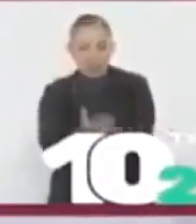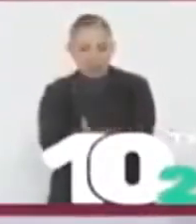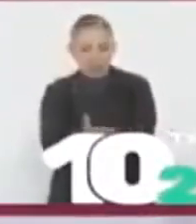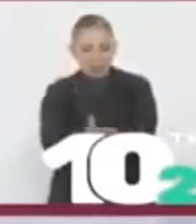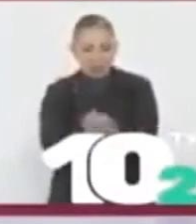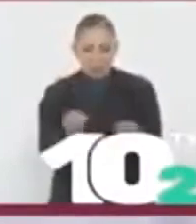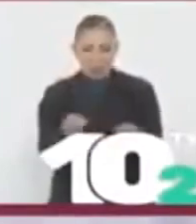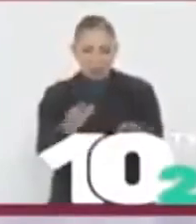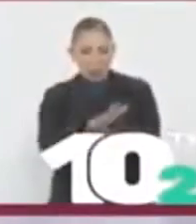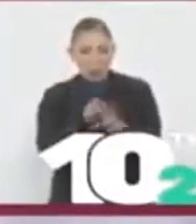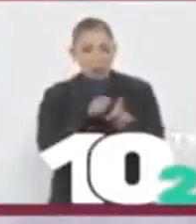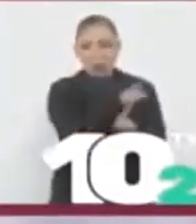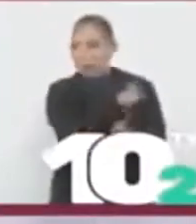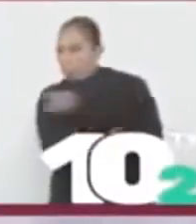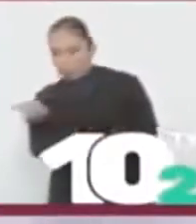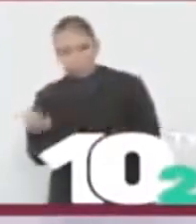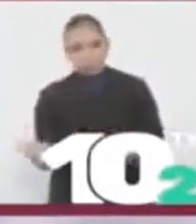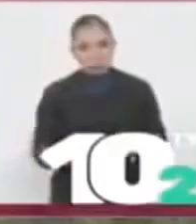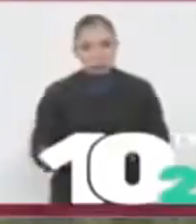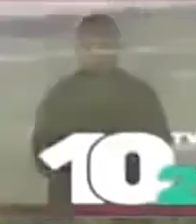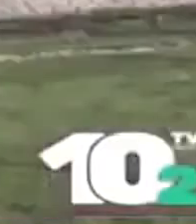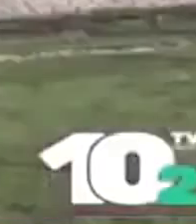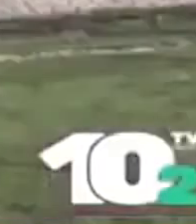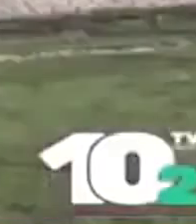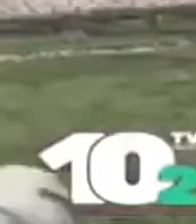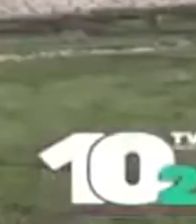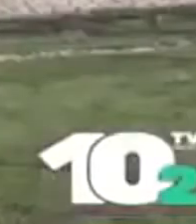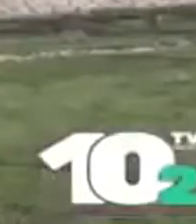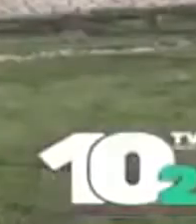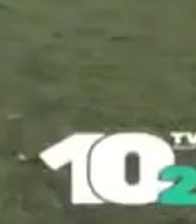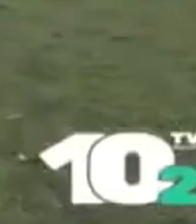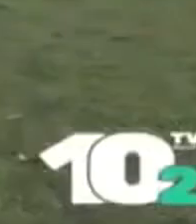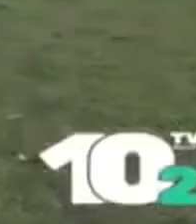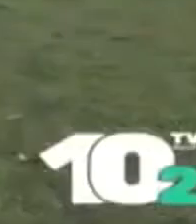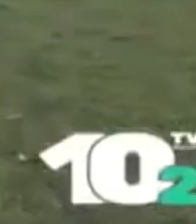se detiene? ¿O cómo cambia su dirección?